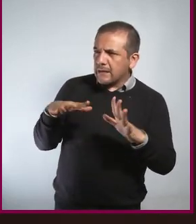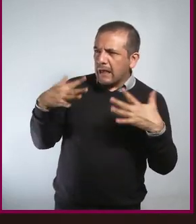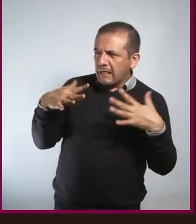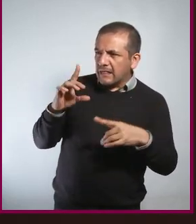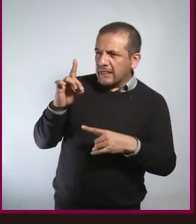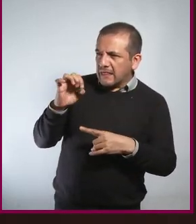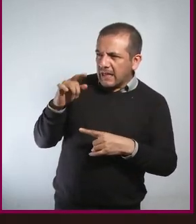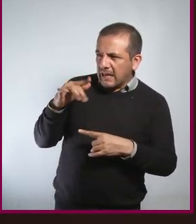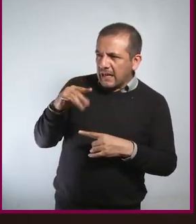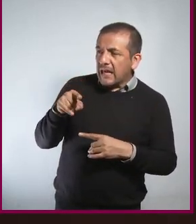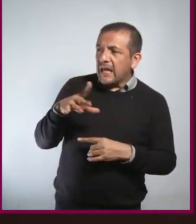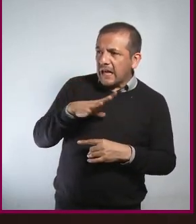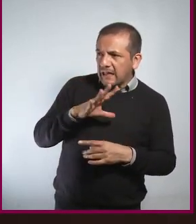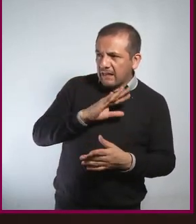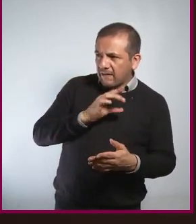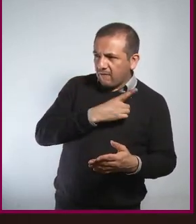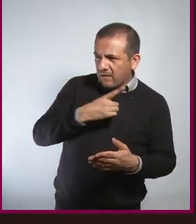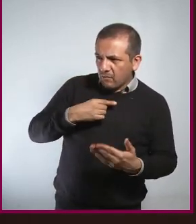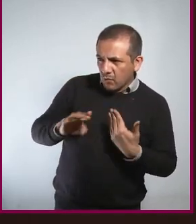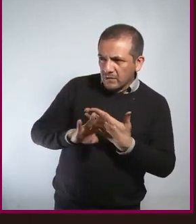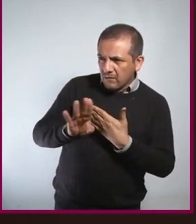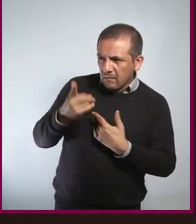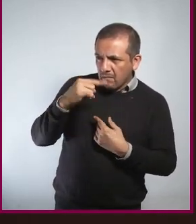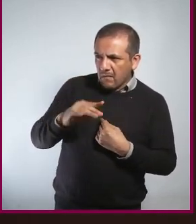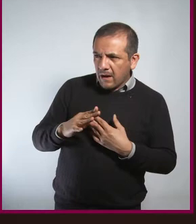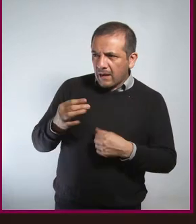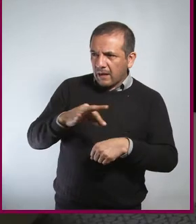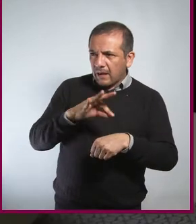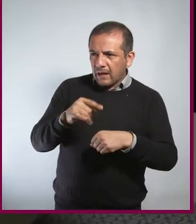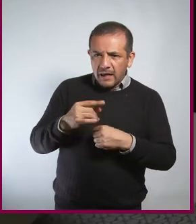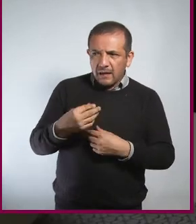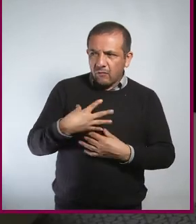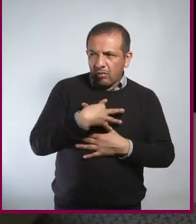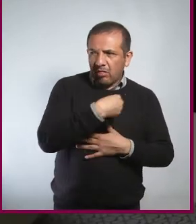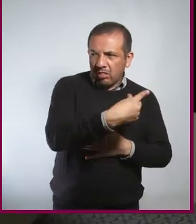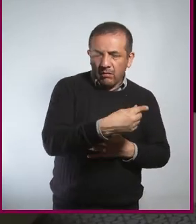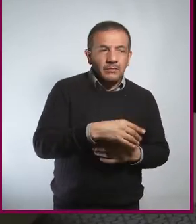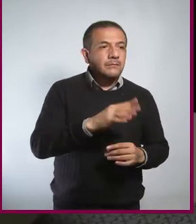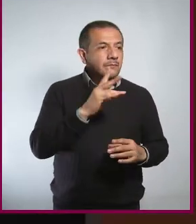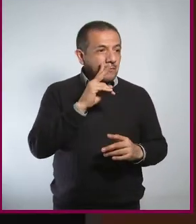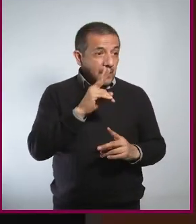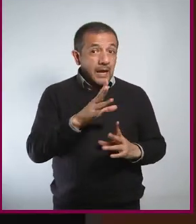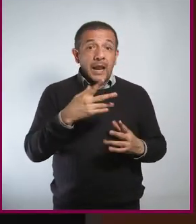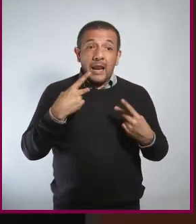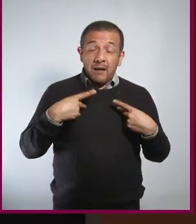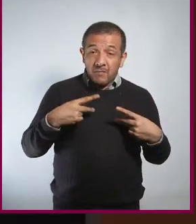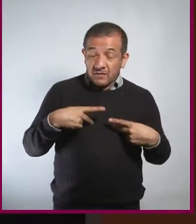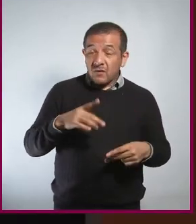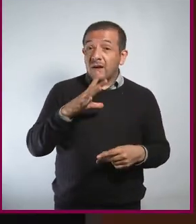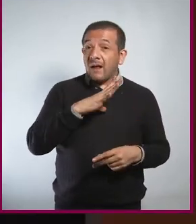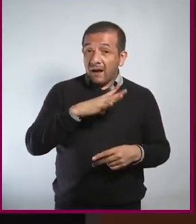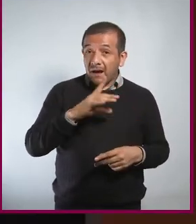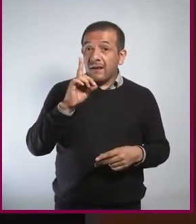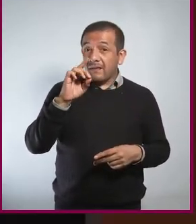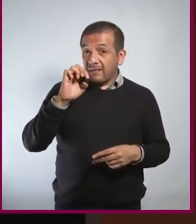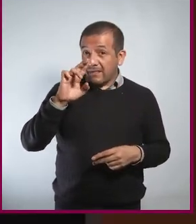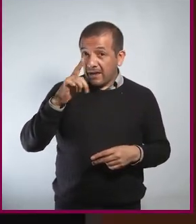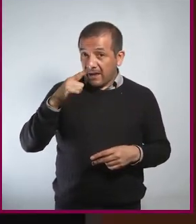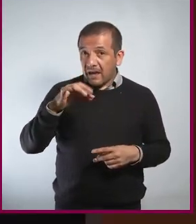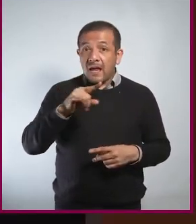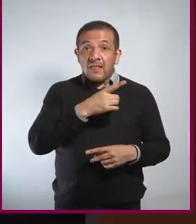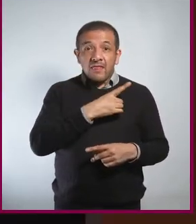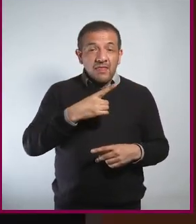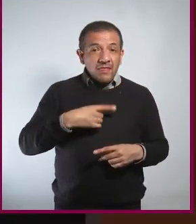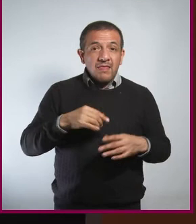que un mosquito lo pique y lleve la enfermedad a más personas? En términos generales, la persona que esté enferma utilice